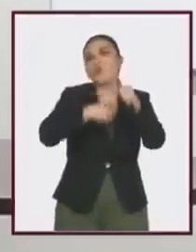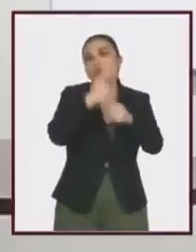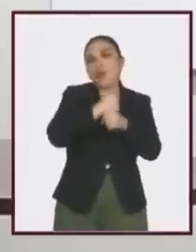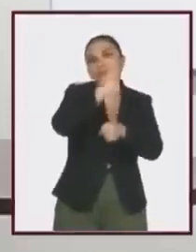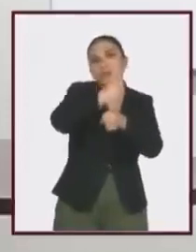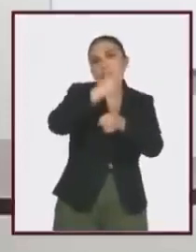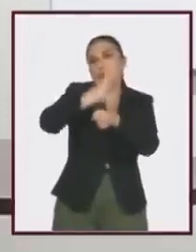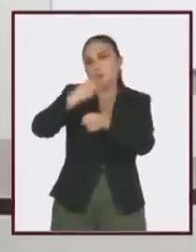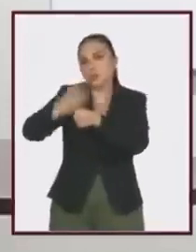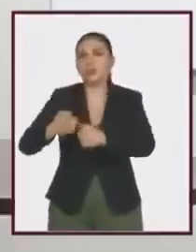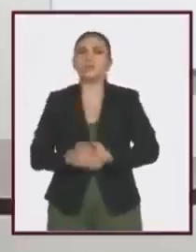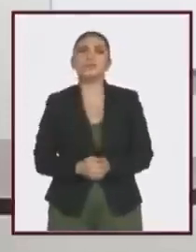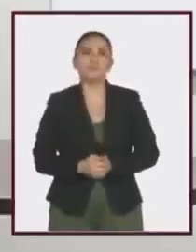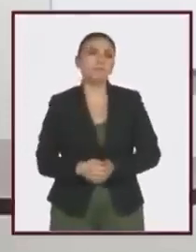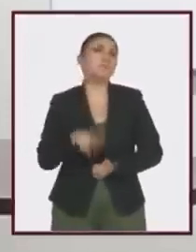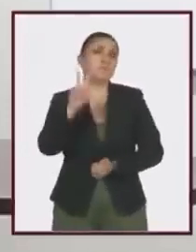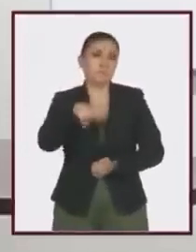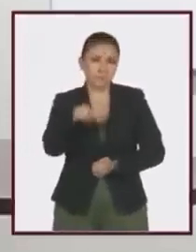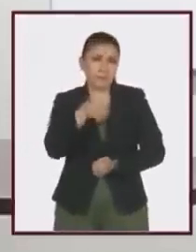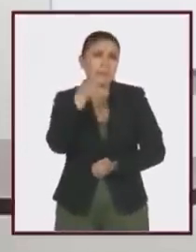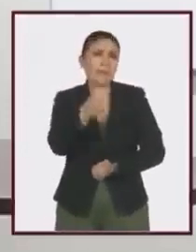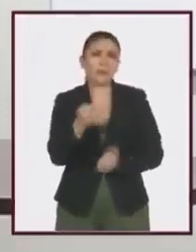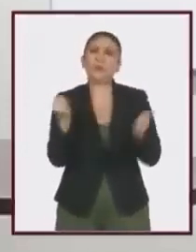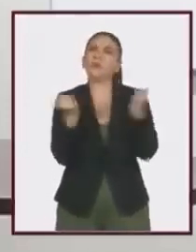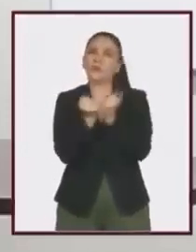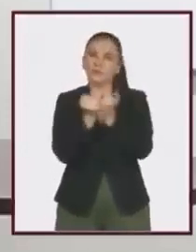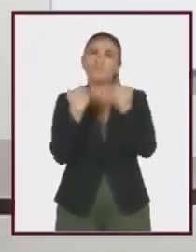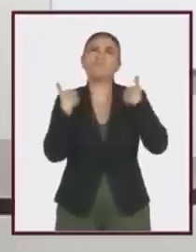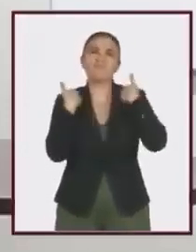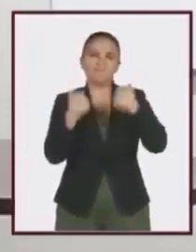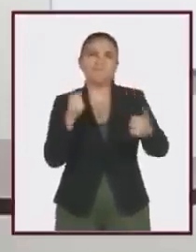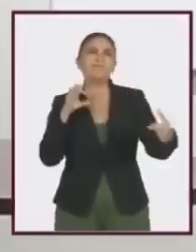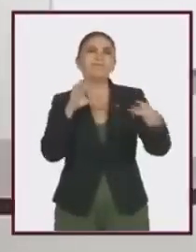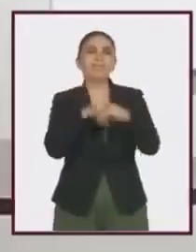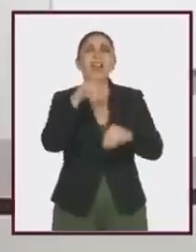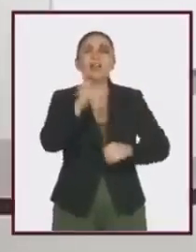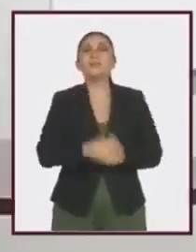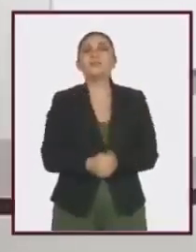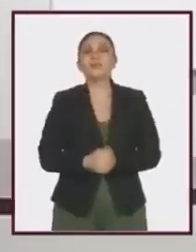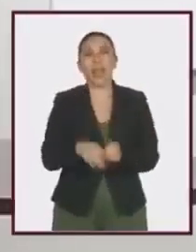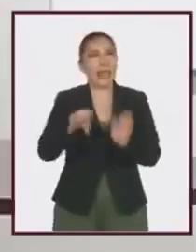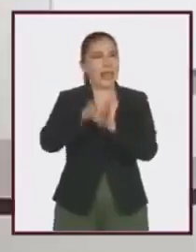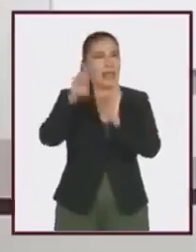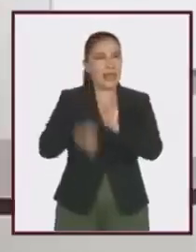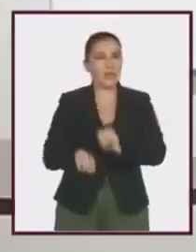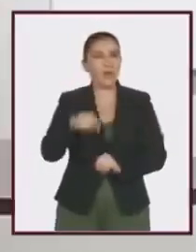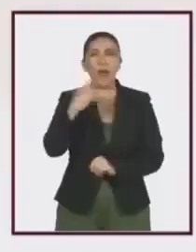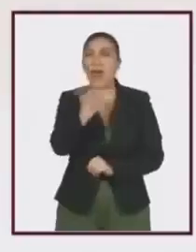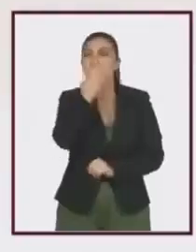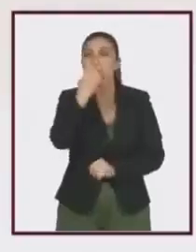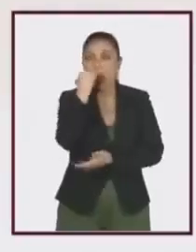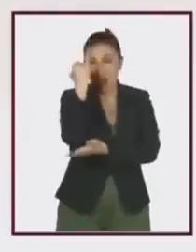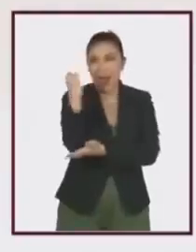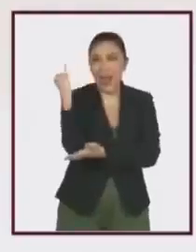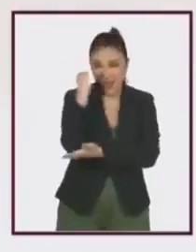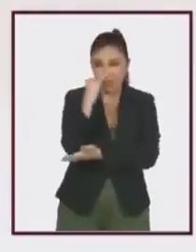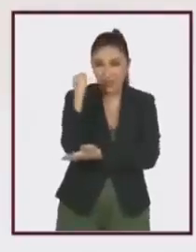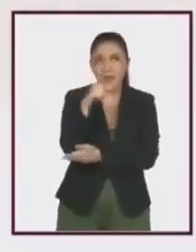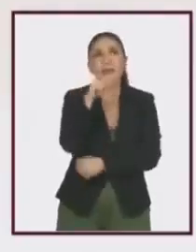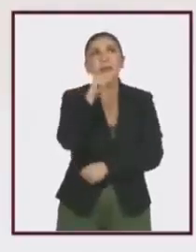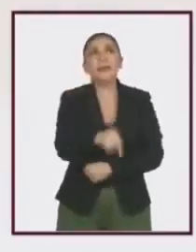preescolar. Claro que esto también tiene que ver mucho con, en el caso sobre todo de preescolar,